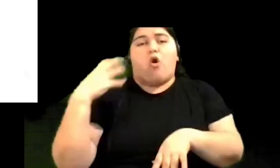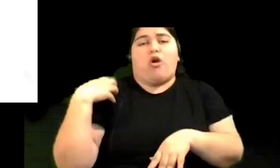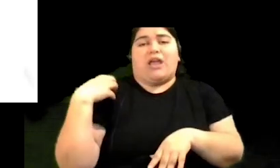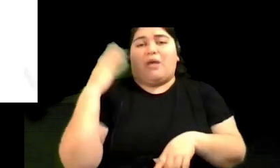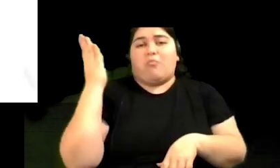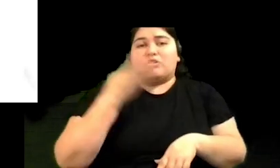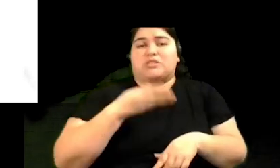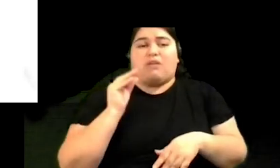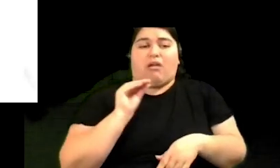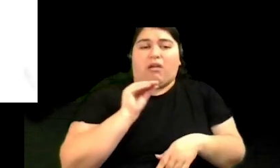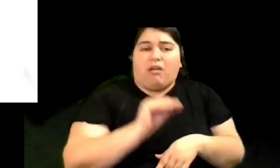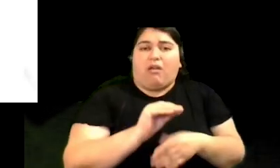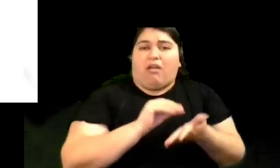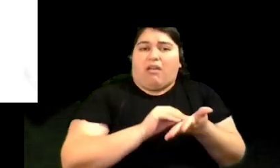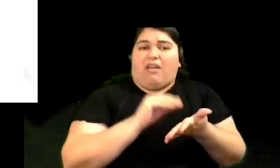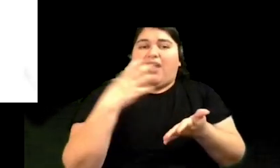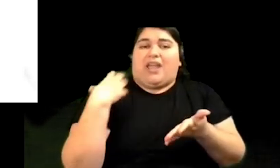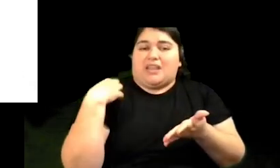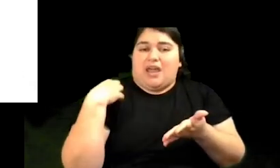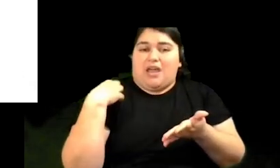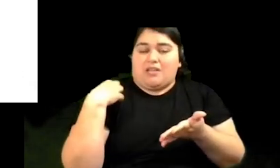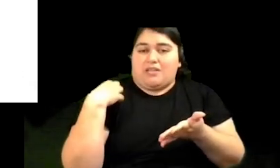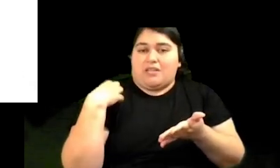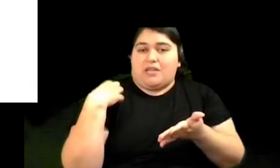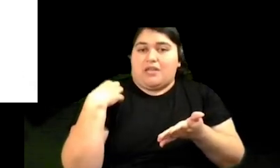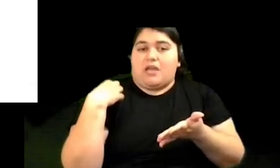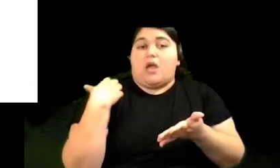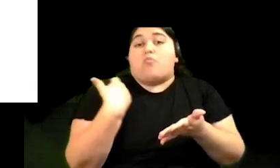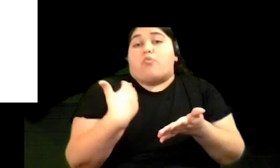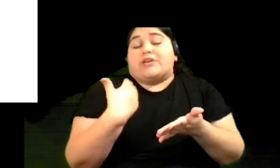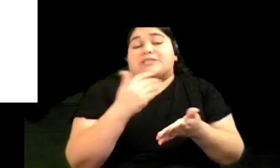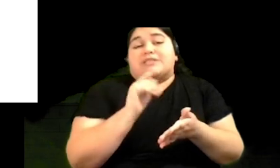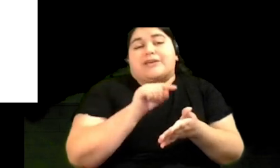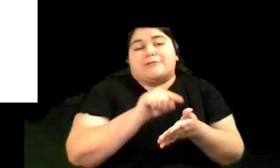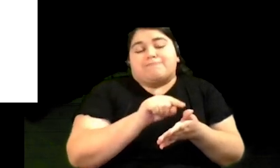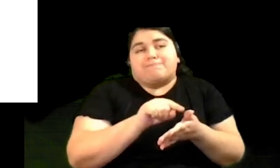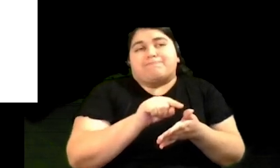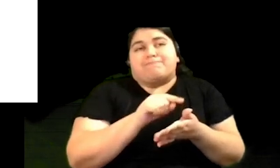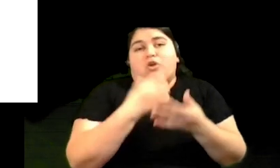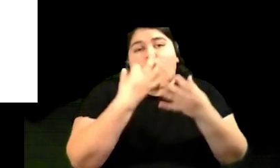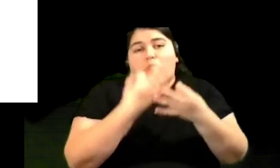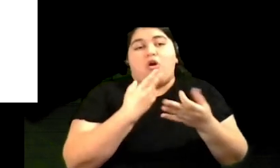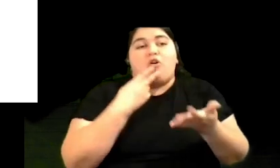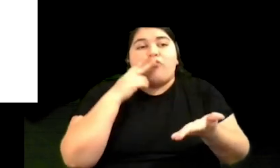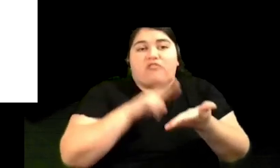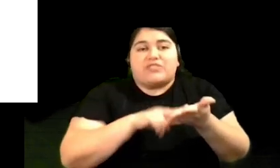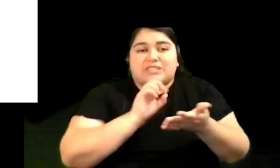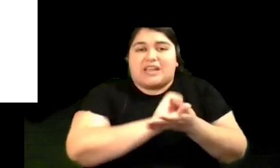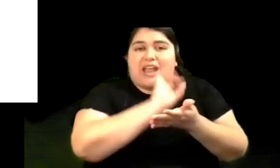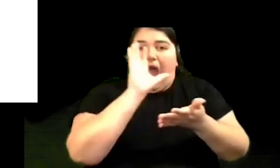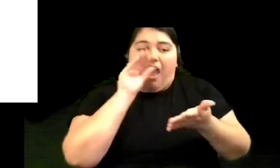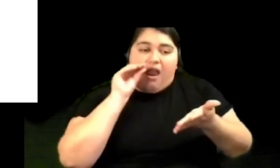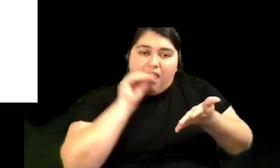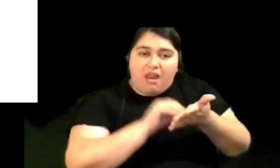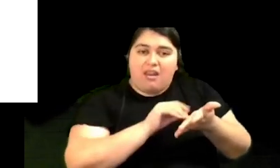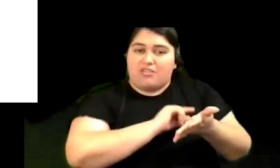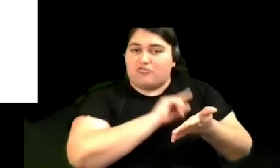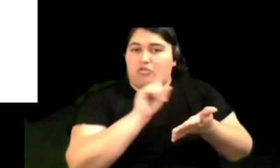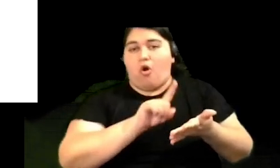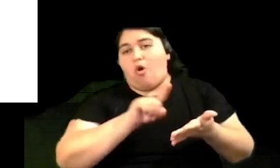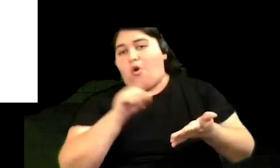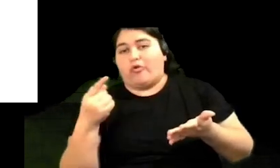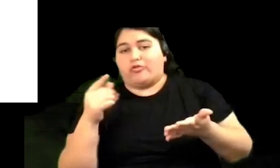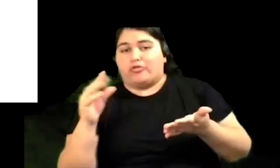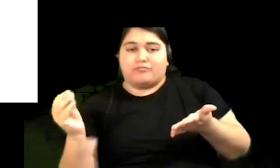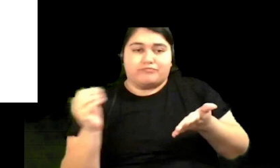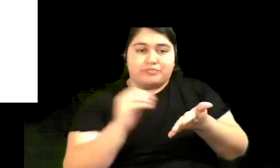que tener en cuenta el criterio que tiene que ser de carácter extrafiscal y que tiene que tener una finalidad ambiental, porque si no nos encontramos con un impuesto